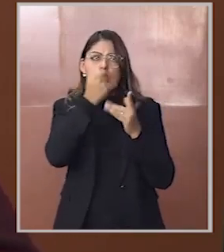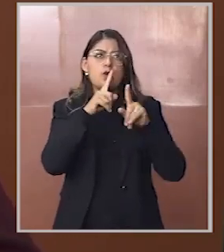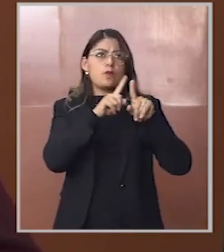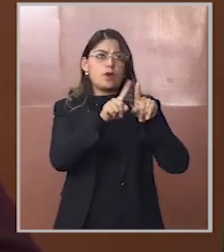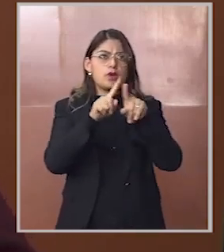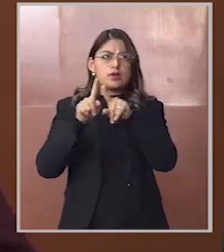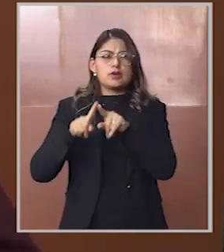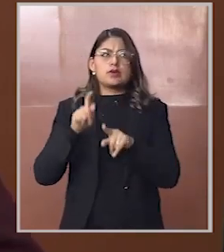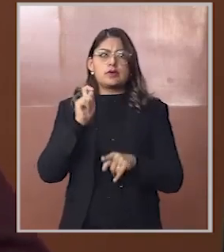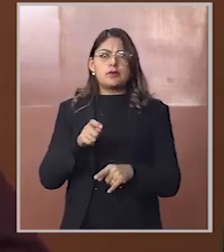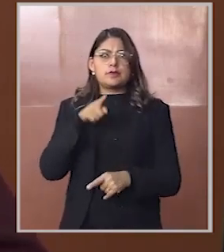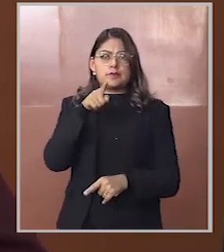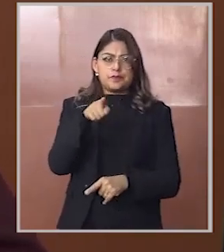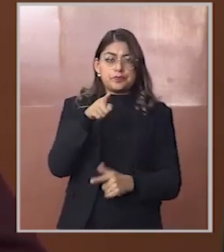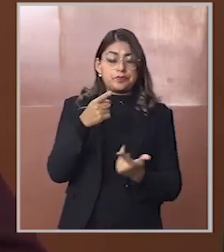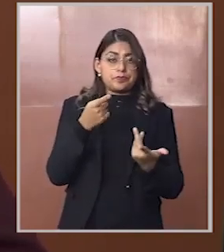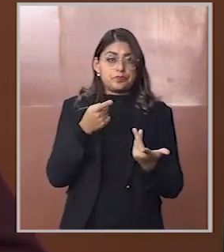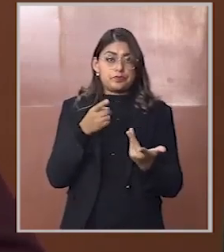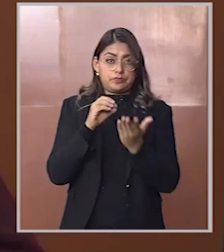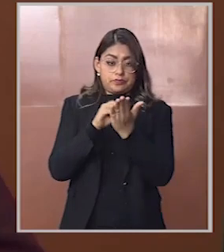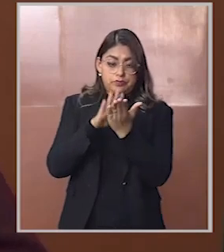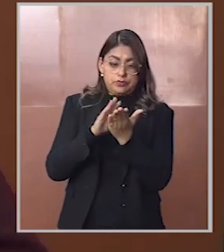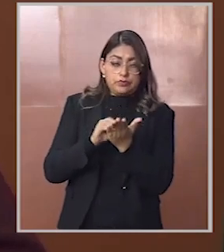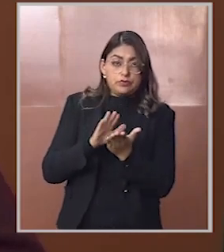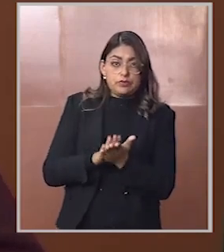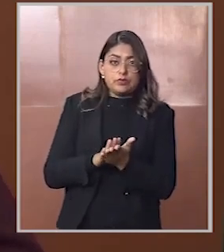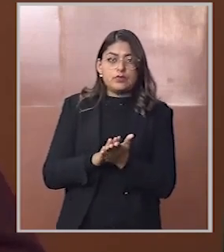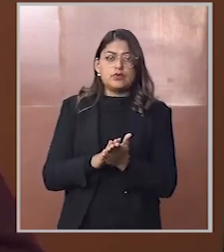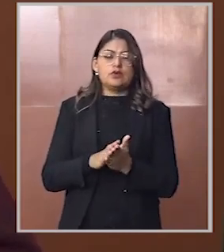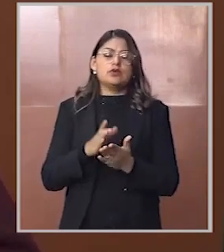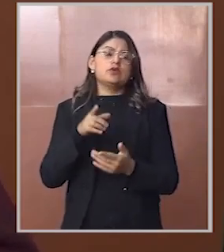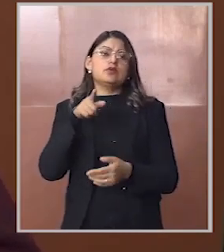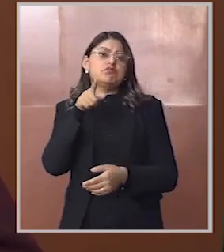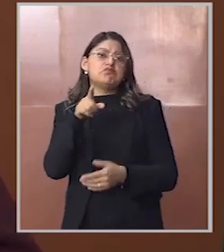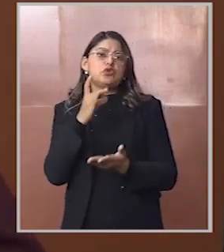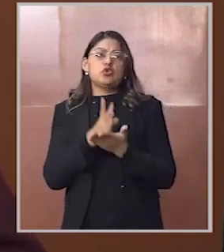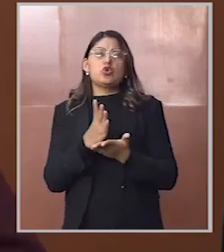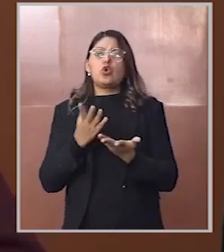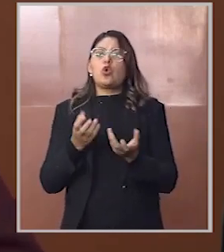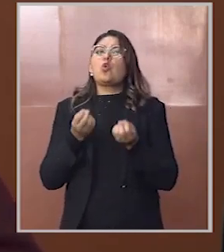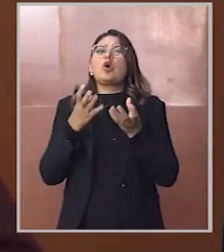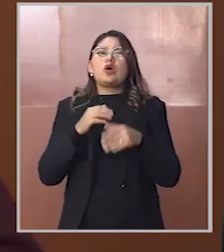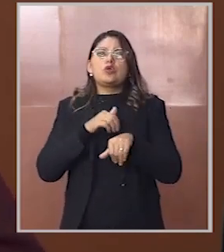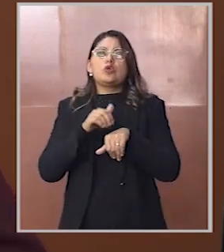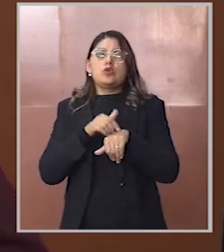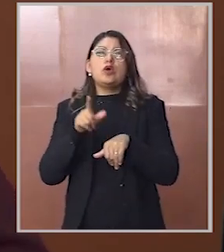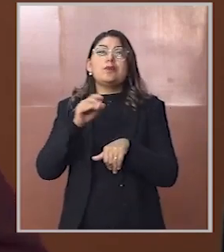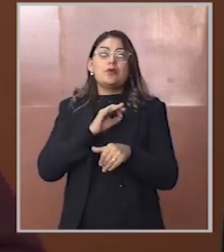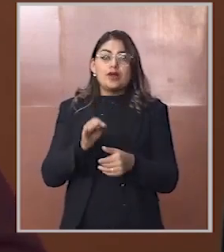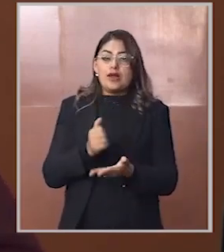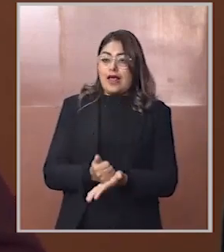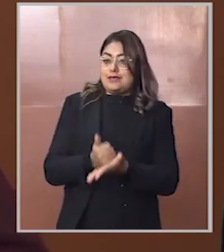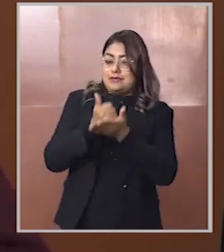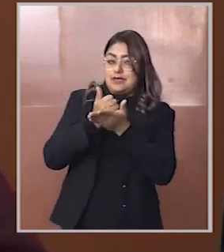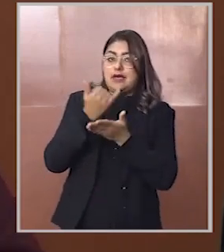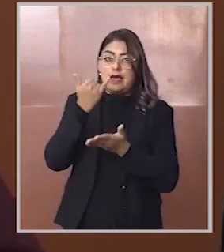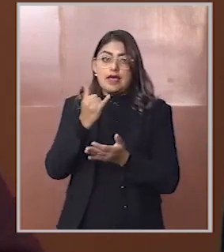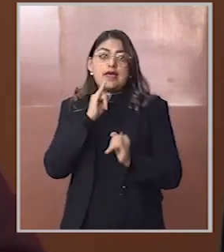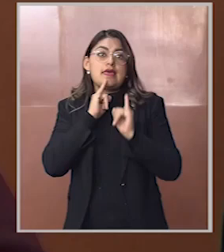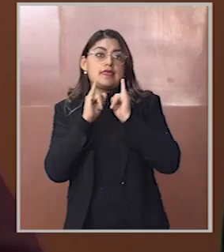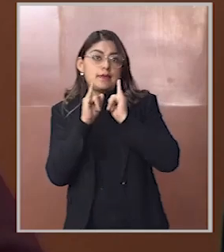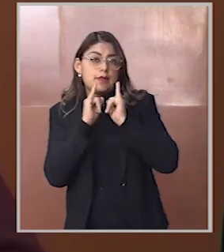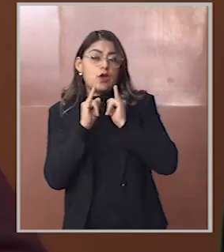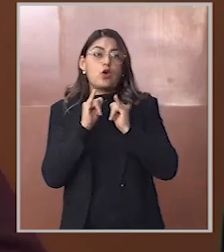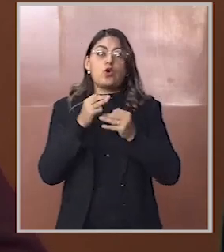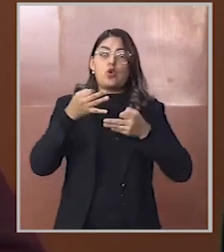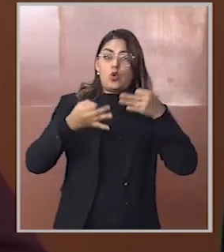eh Más allá de que de que se dé el dato el mero dato de que pueden dar asistencia e interpretación jurídica en